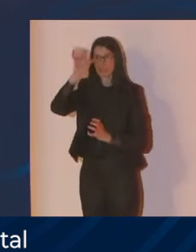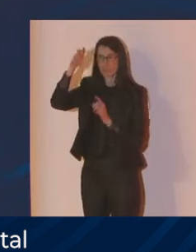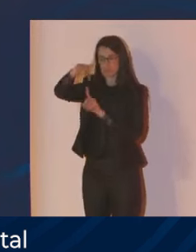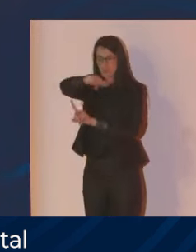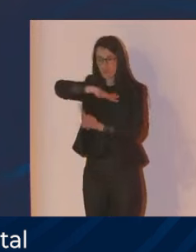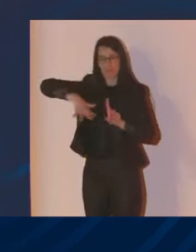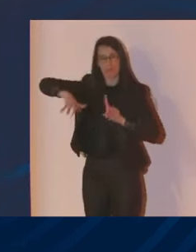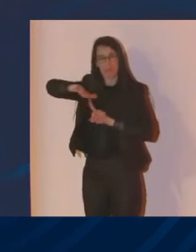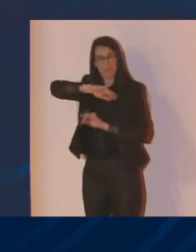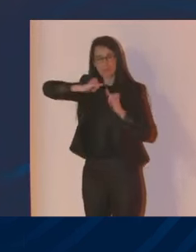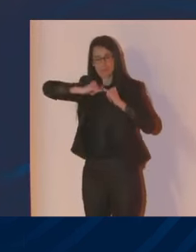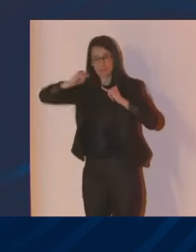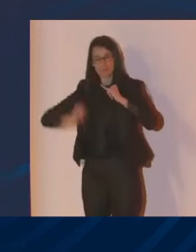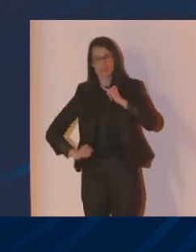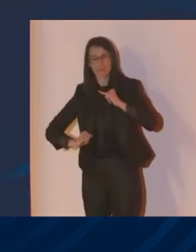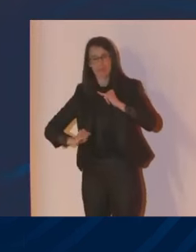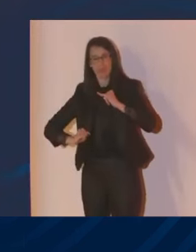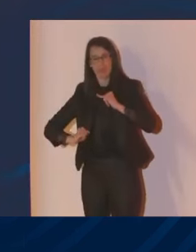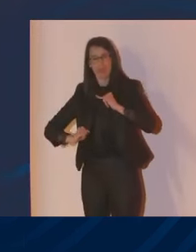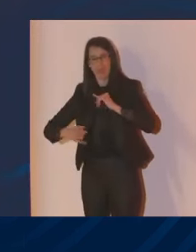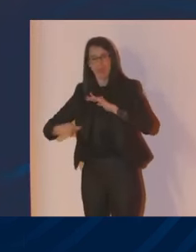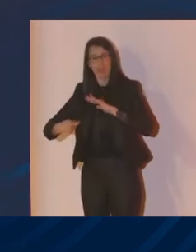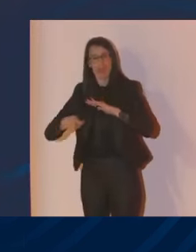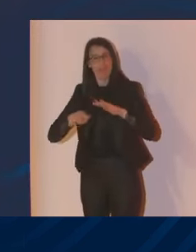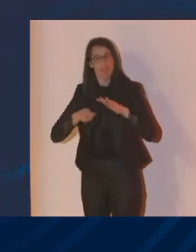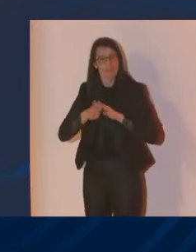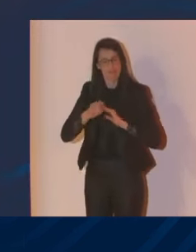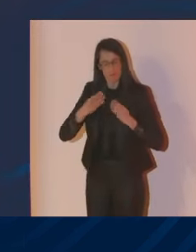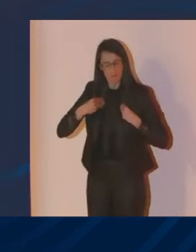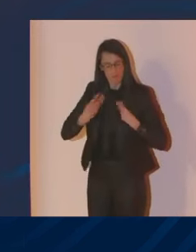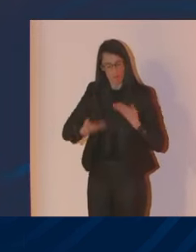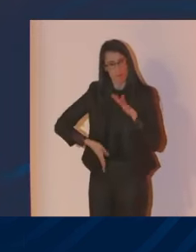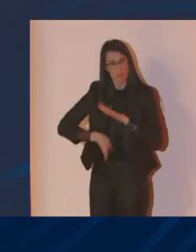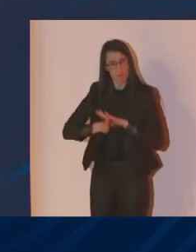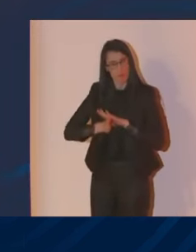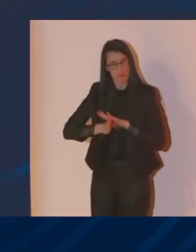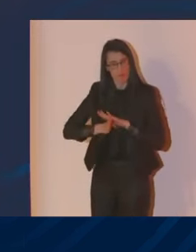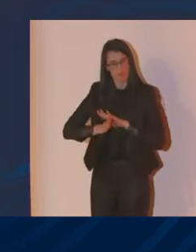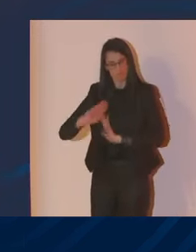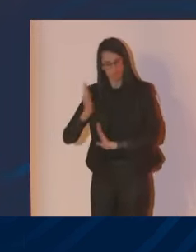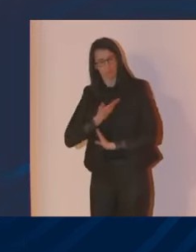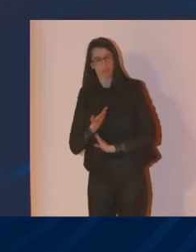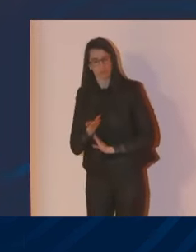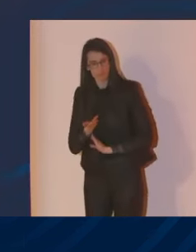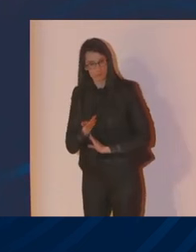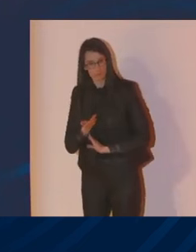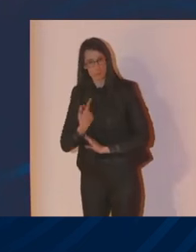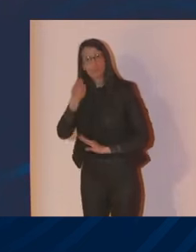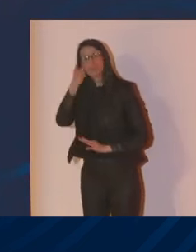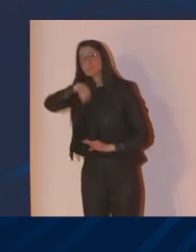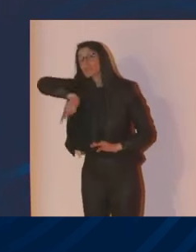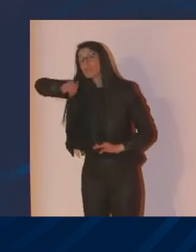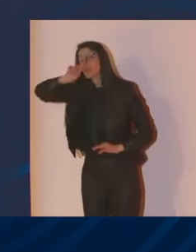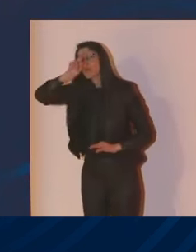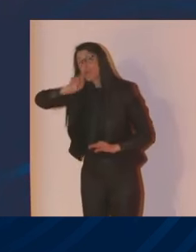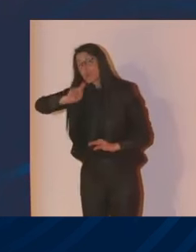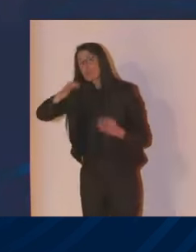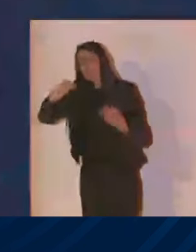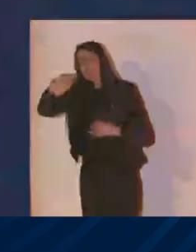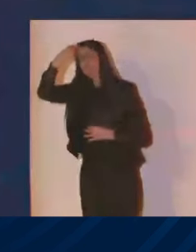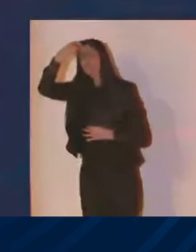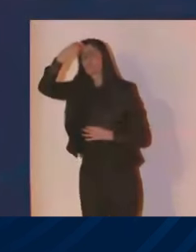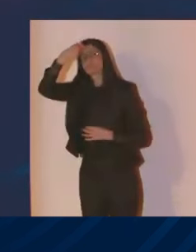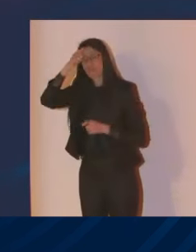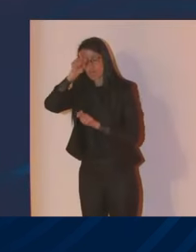ambiental es una amenaza a nuestra propia supervivencia. Nos recuerda que todas